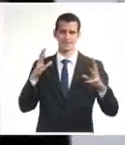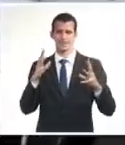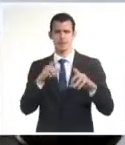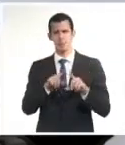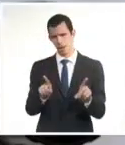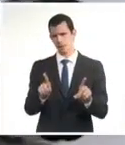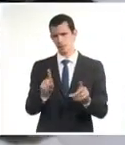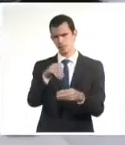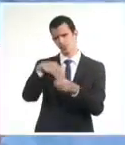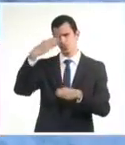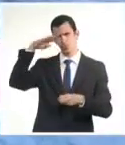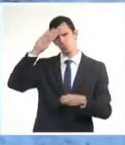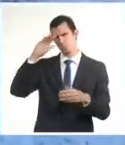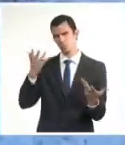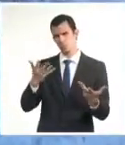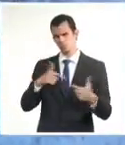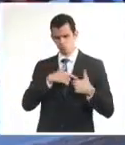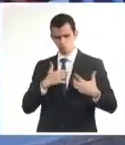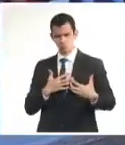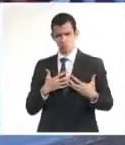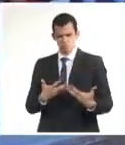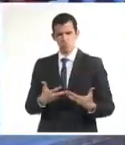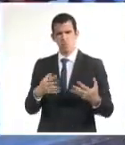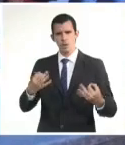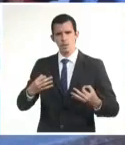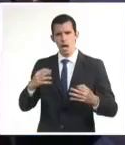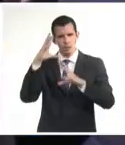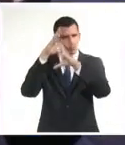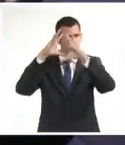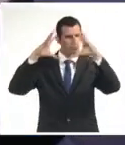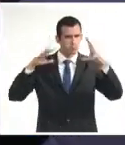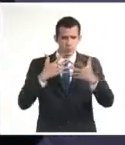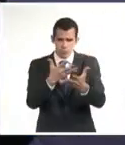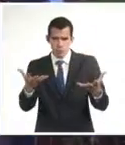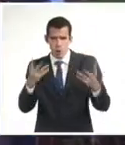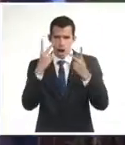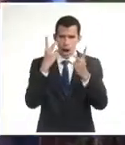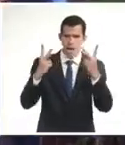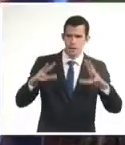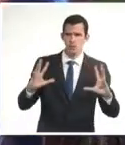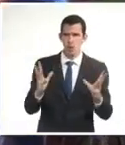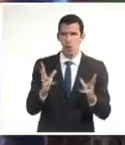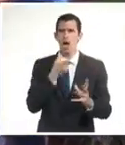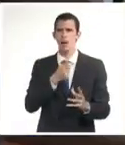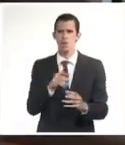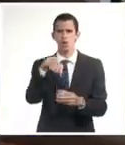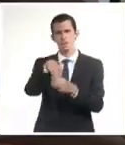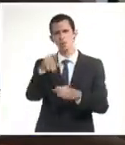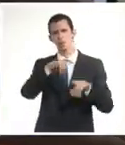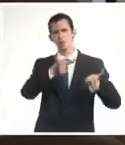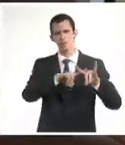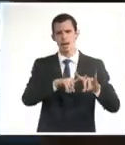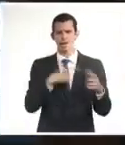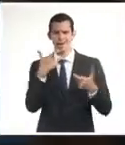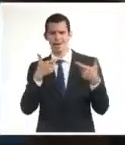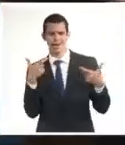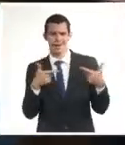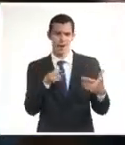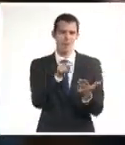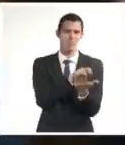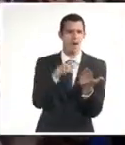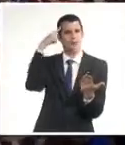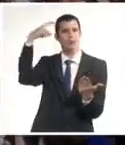muchos corazones se ponen en función de los demás. En las universidades, los jóvenes ríen y